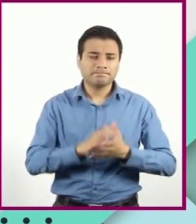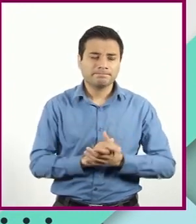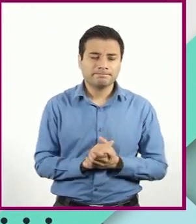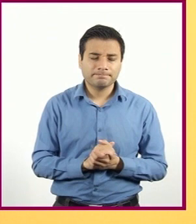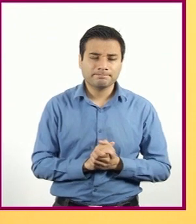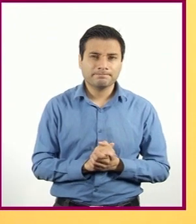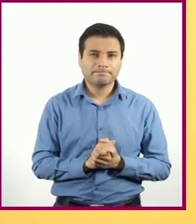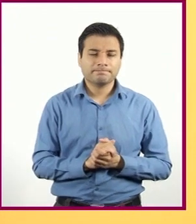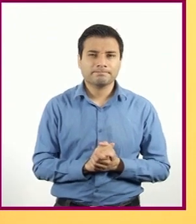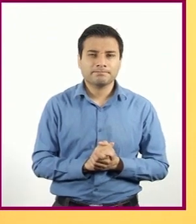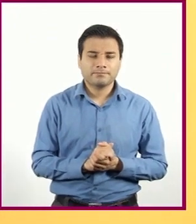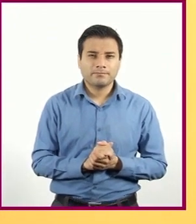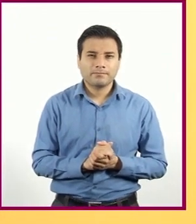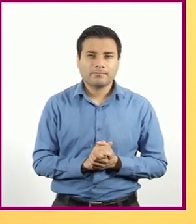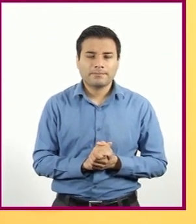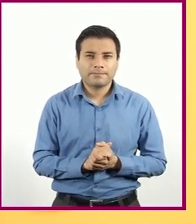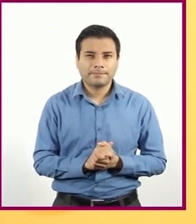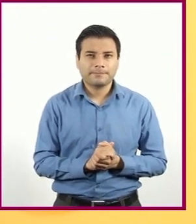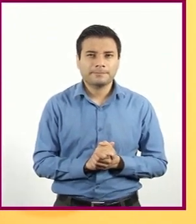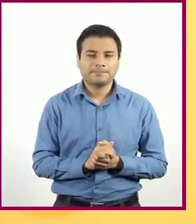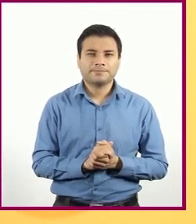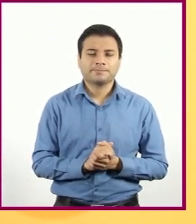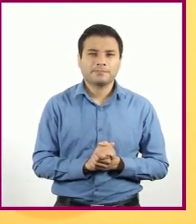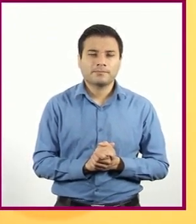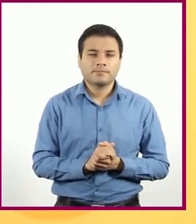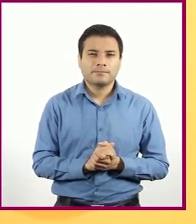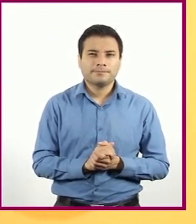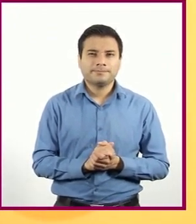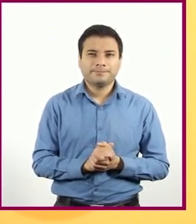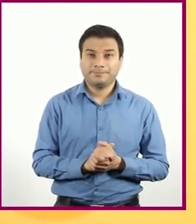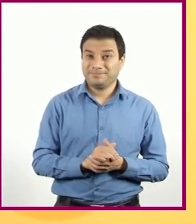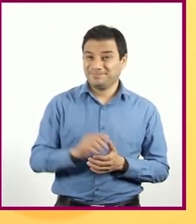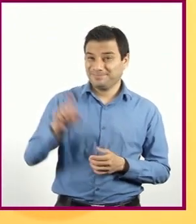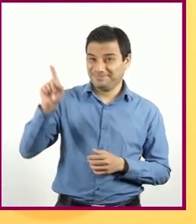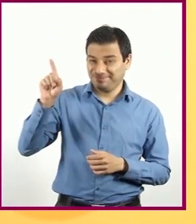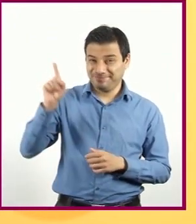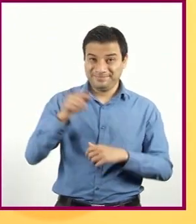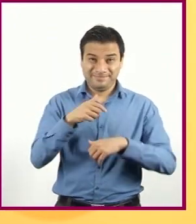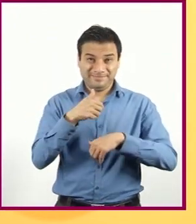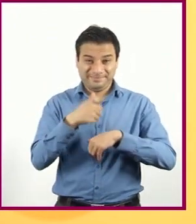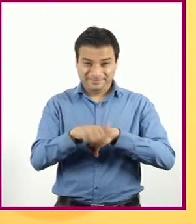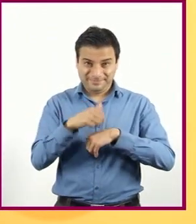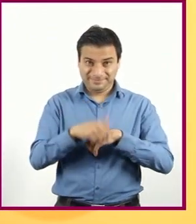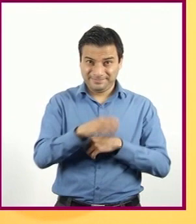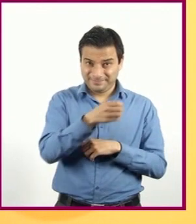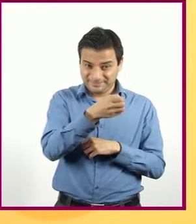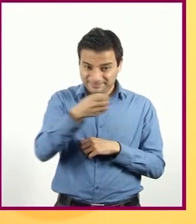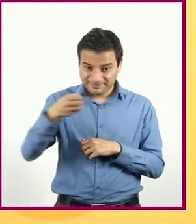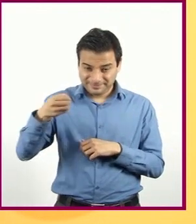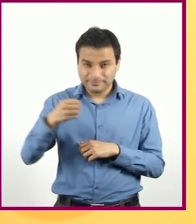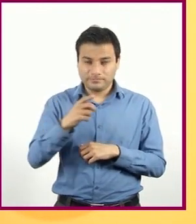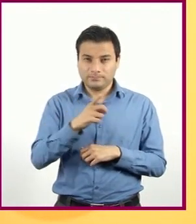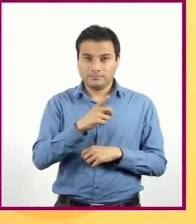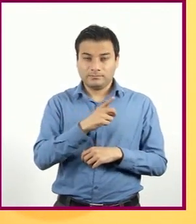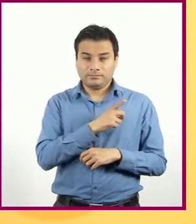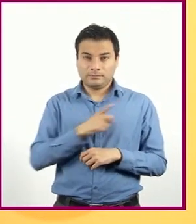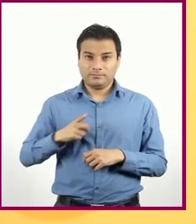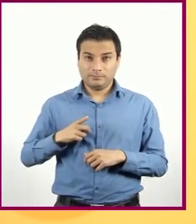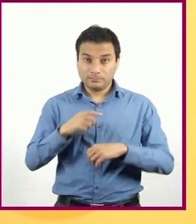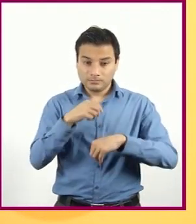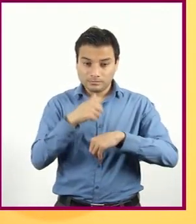ecuaciones. Observen que en el caso de las ecuaciones deben interpretar a la literal como una incógnita, es